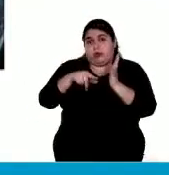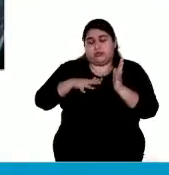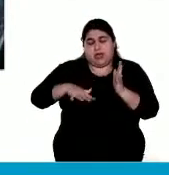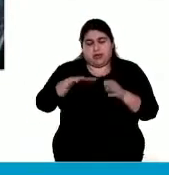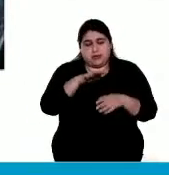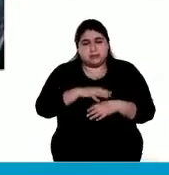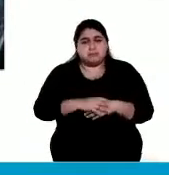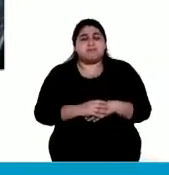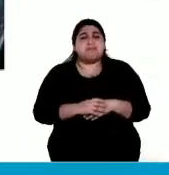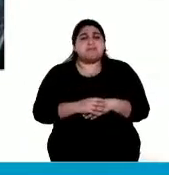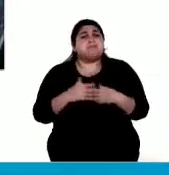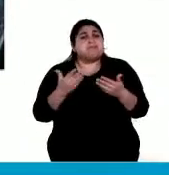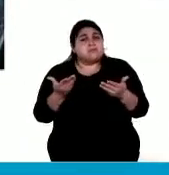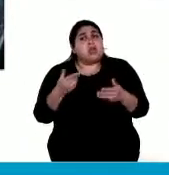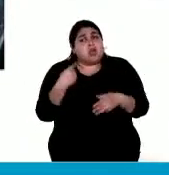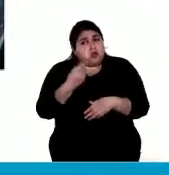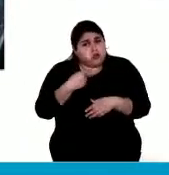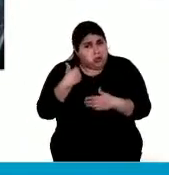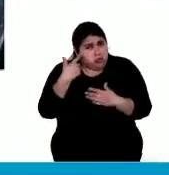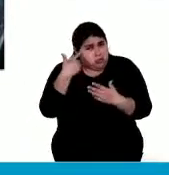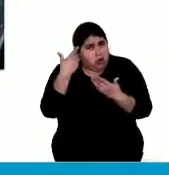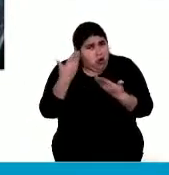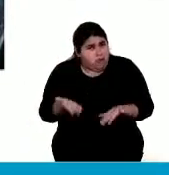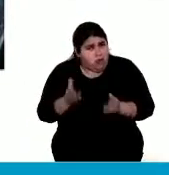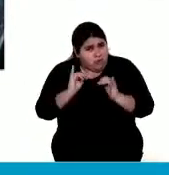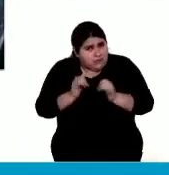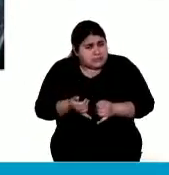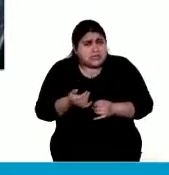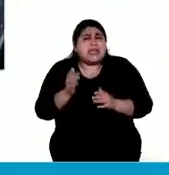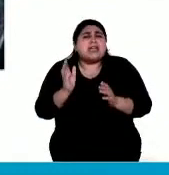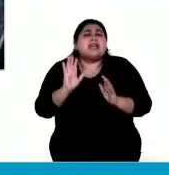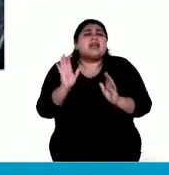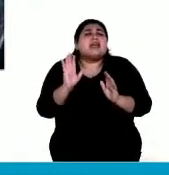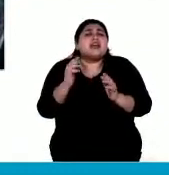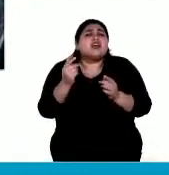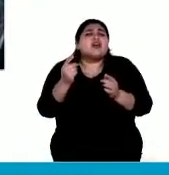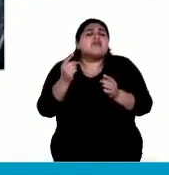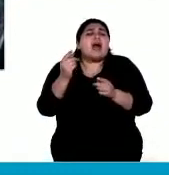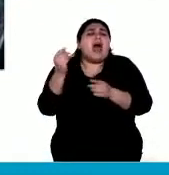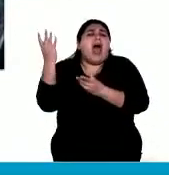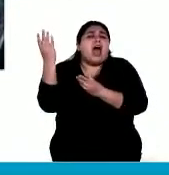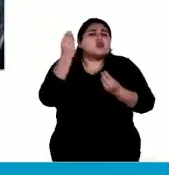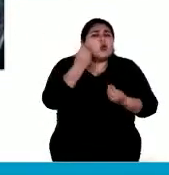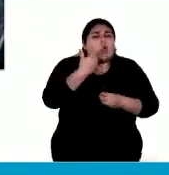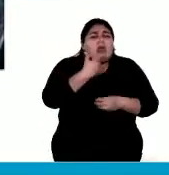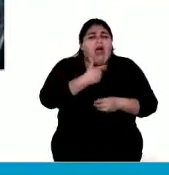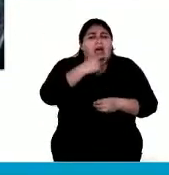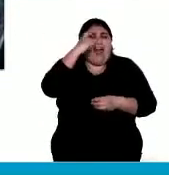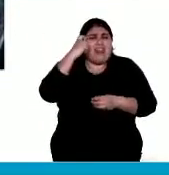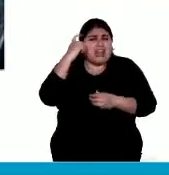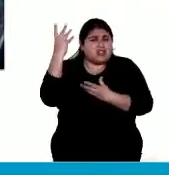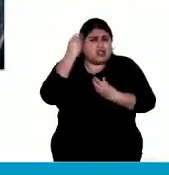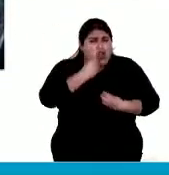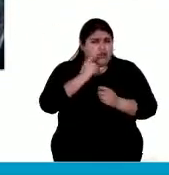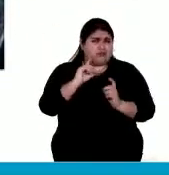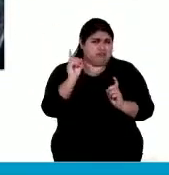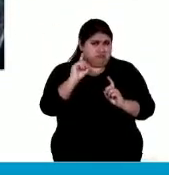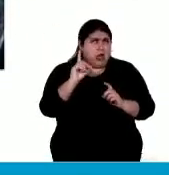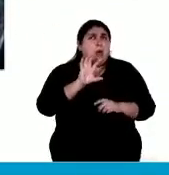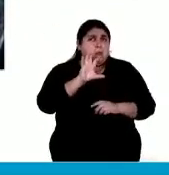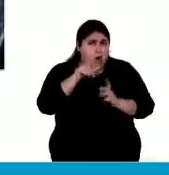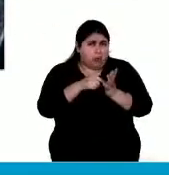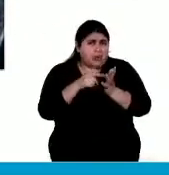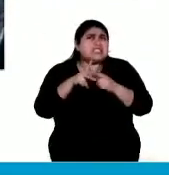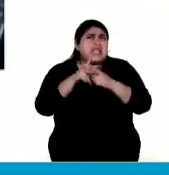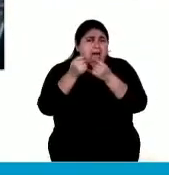De hecho, estamos convencidos que ni siquiera hacía falta el auxilio de Nación. Creemos que la provincia contaba con